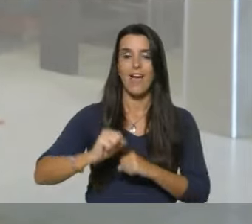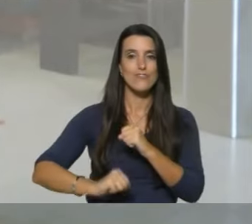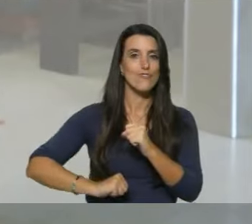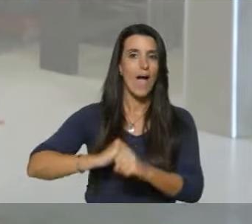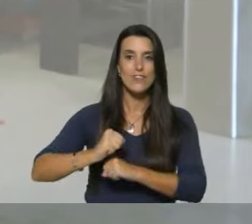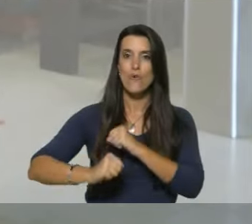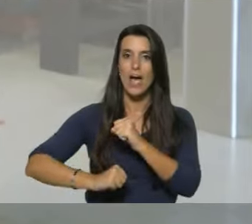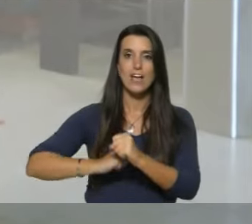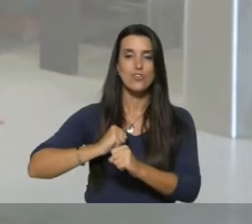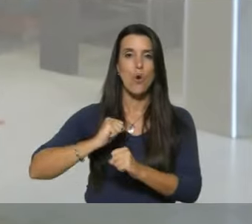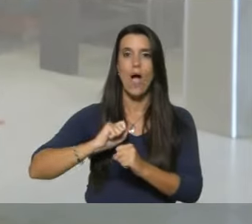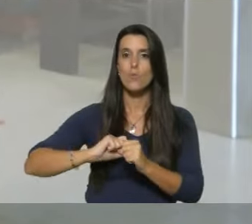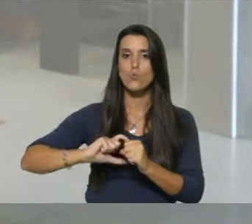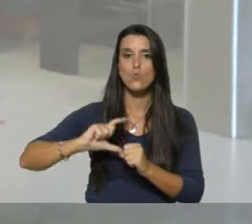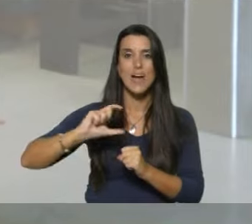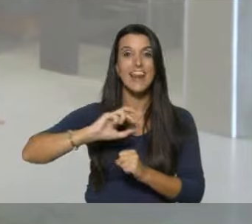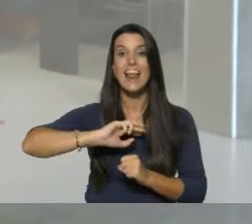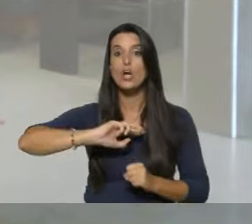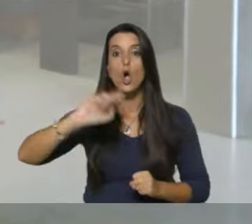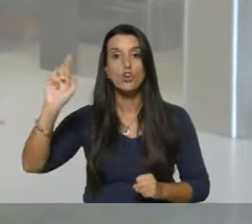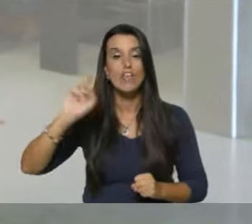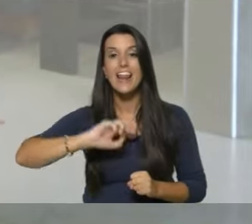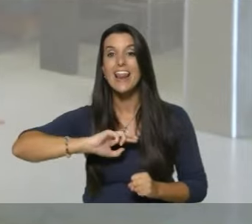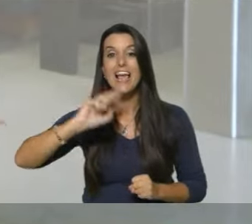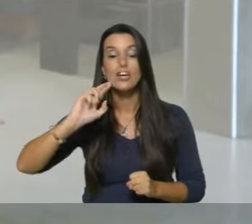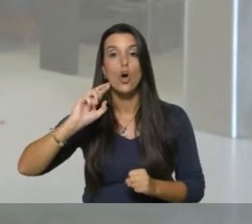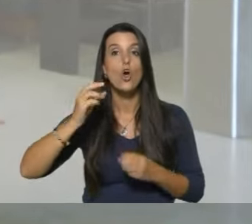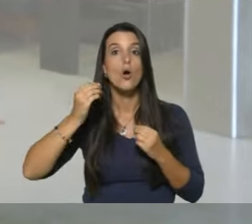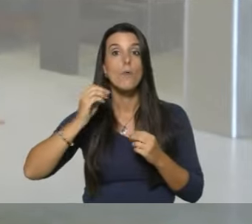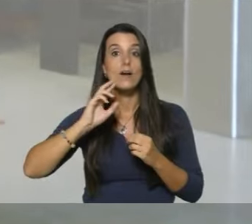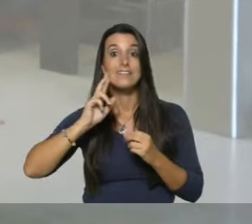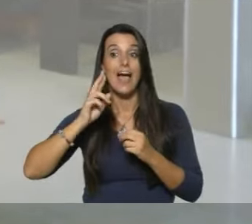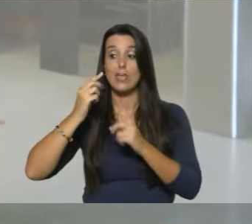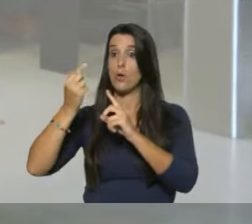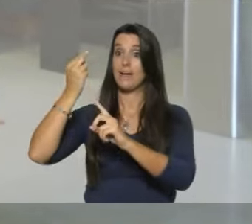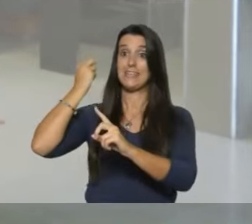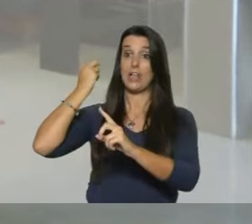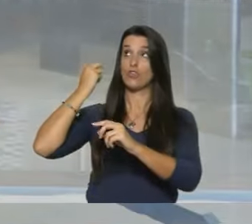año utilidades récords que solo son superadas con el resultado del año siguiente